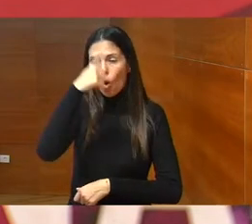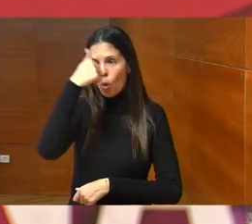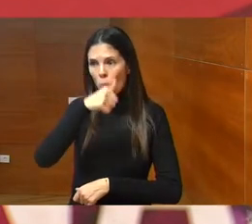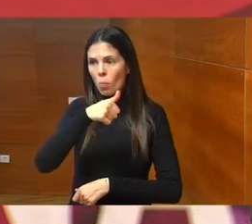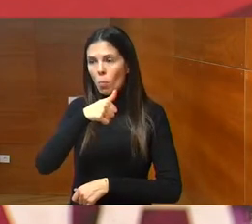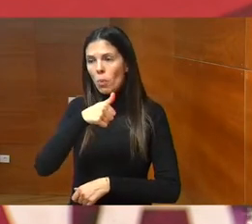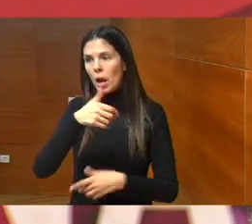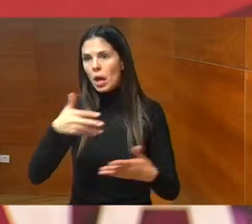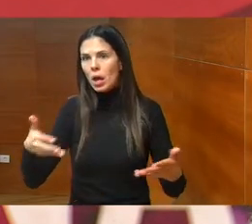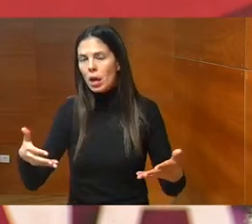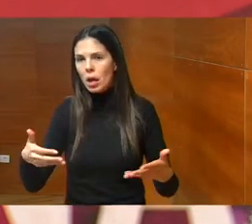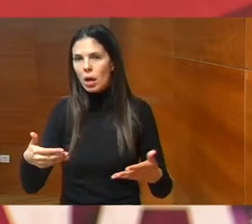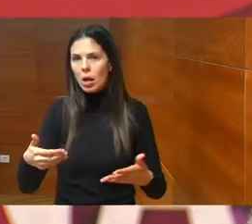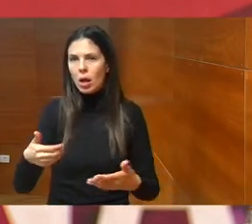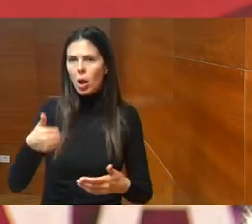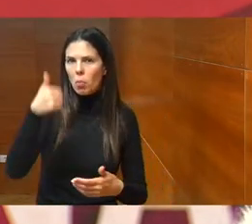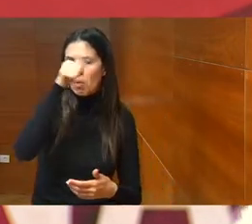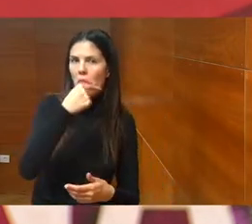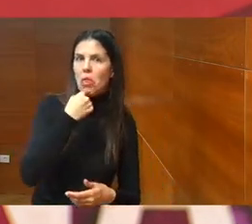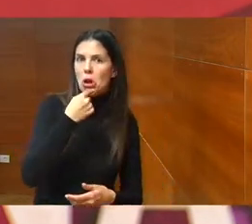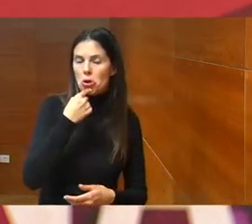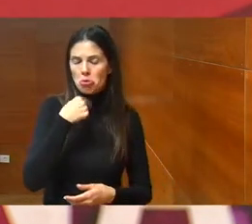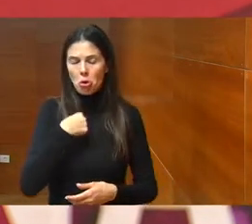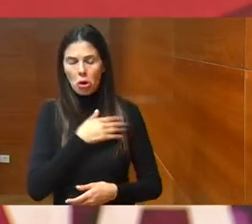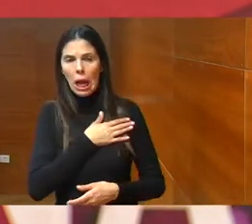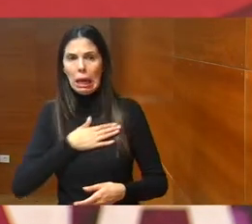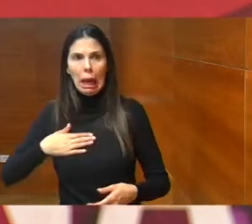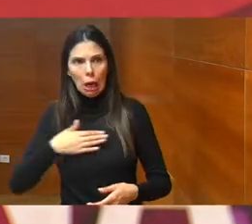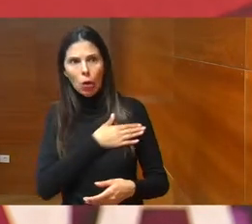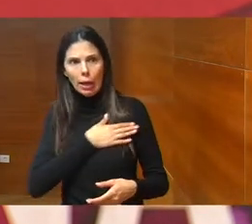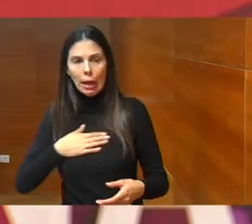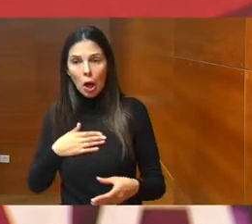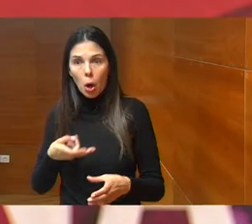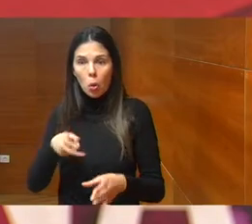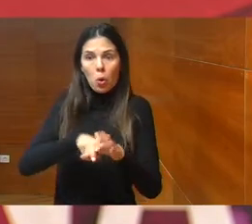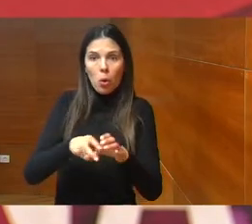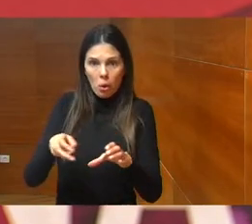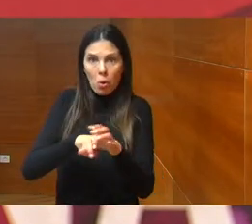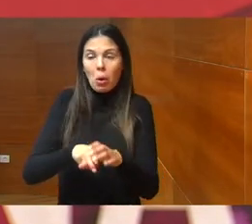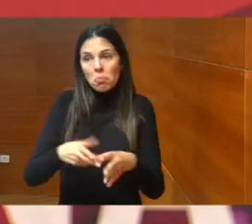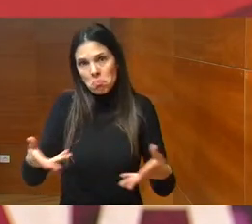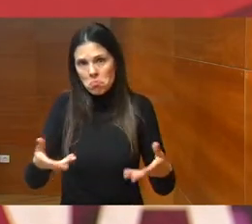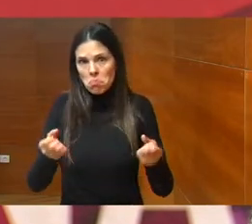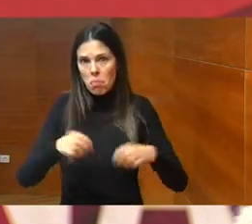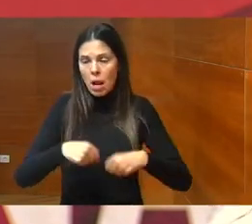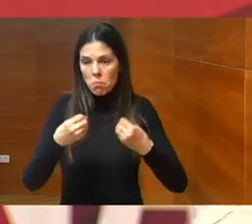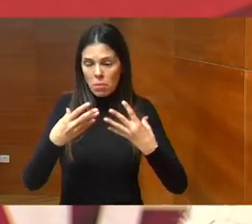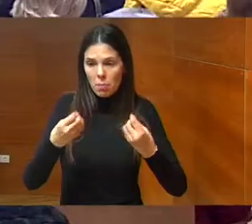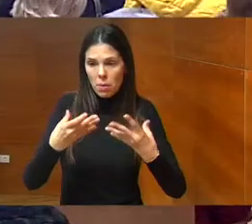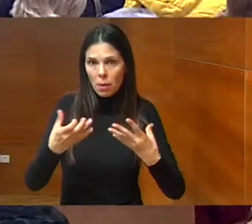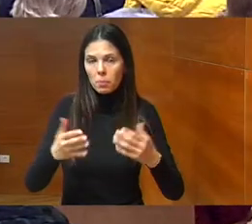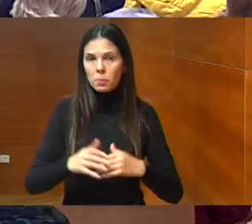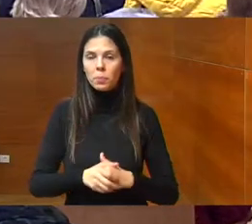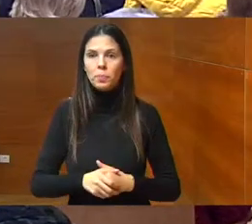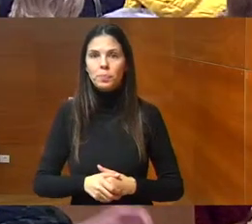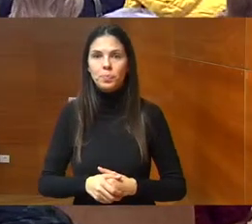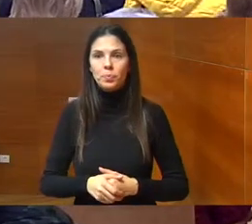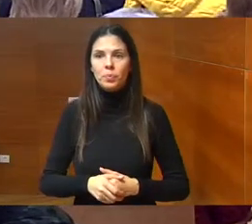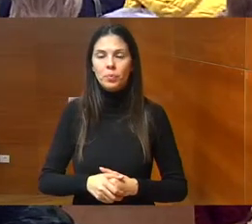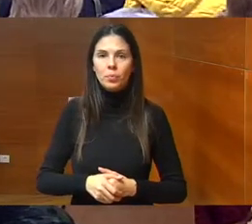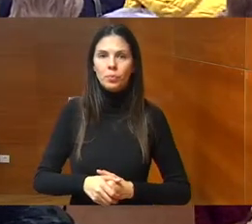Bueno pues dicho ahí pues yo quiero subir el cuero subir pues Moisés muy bien Bueno